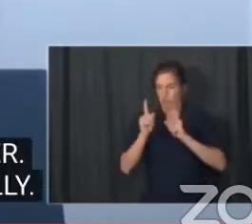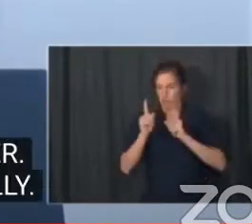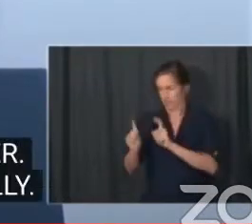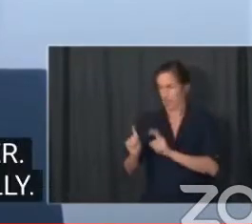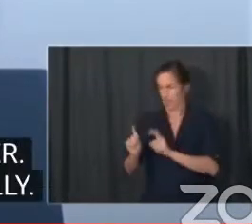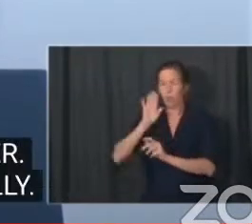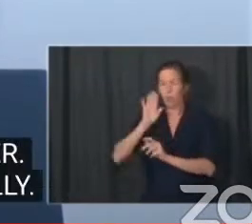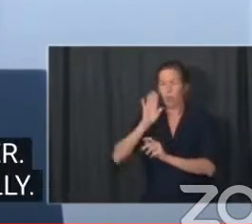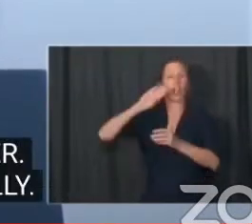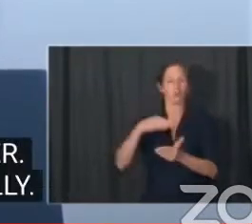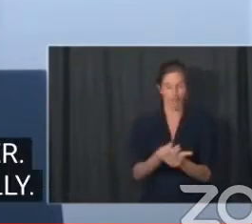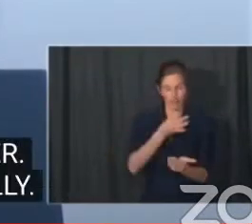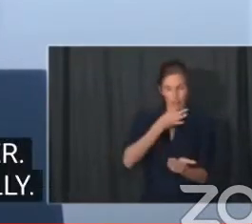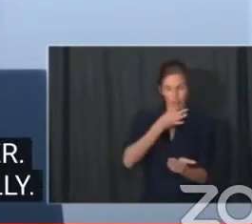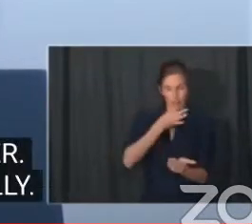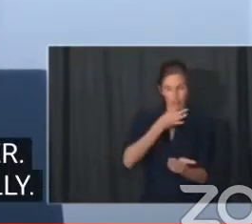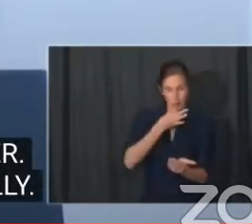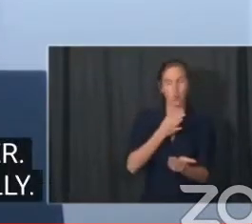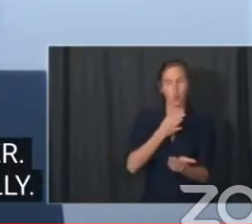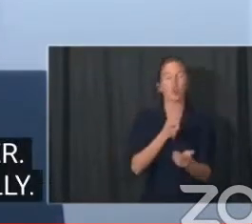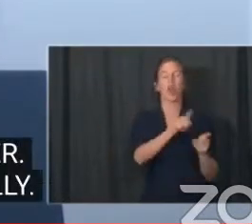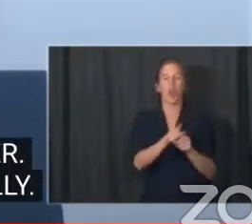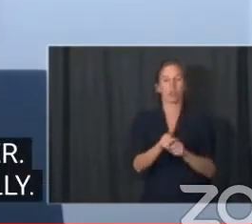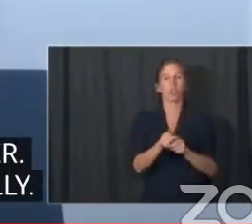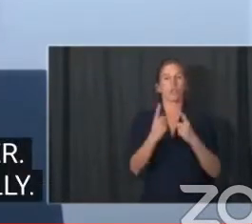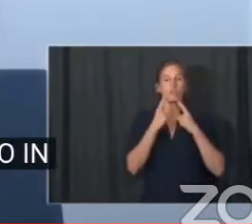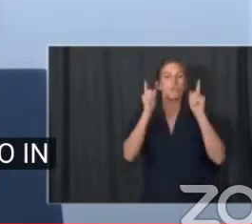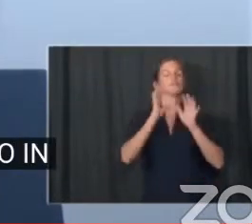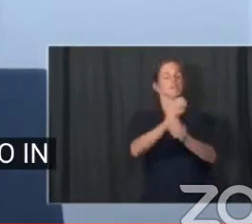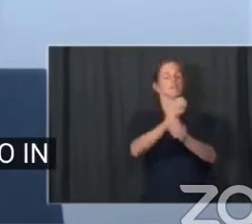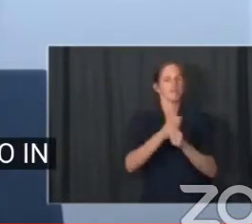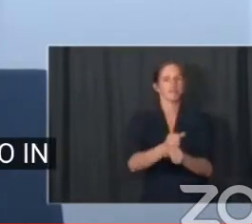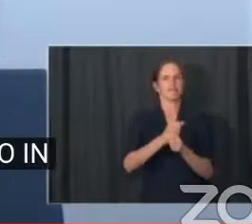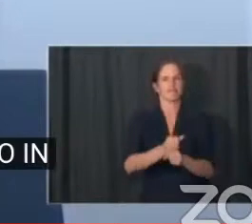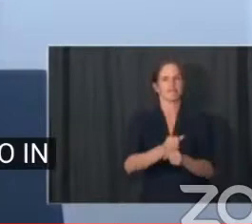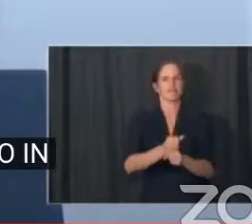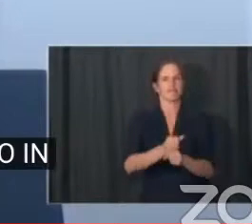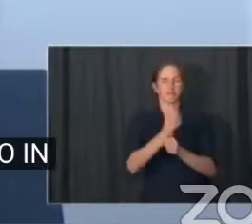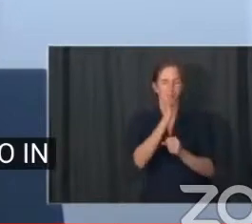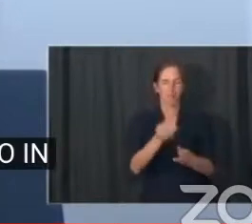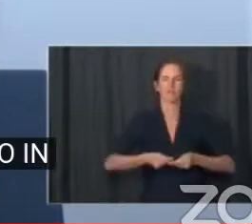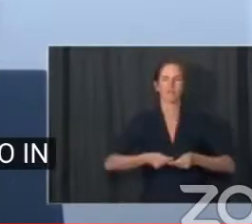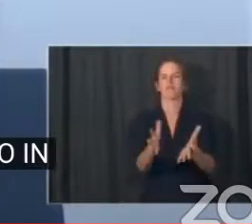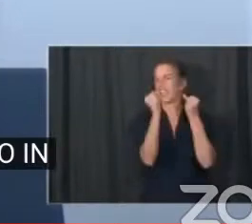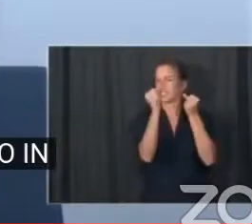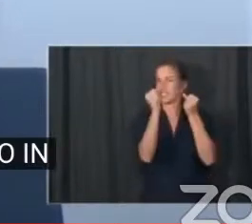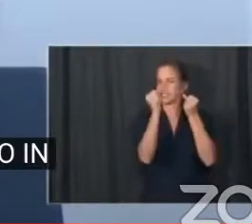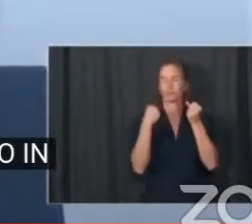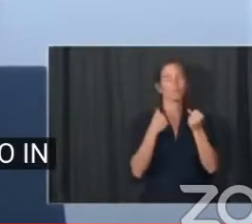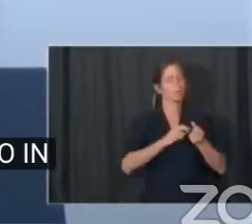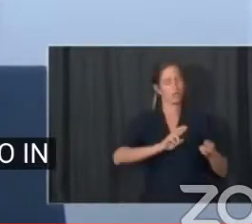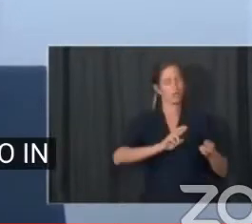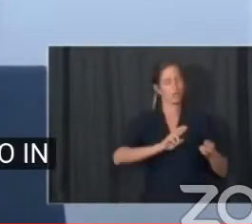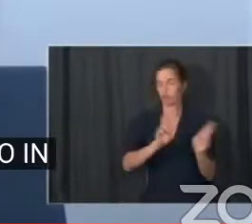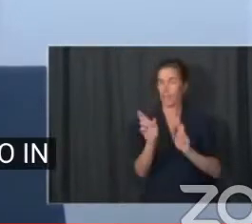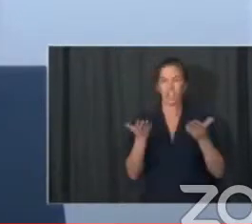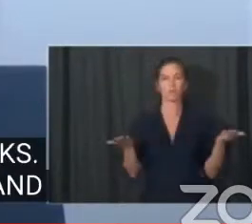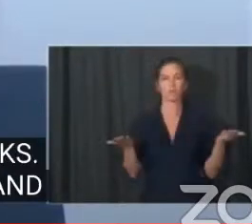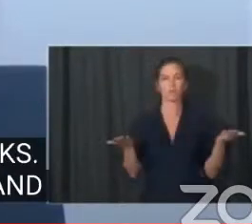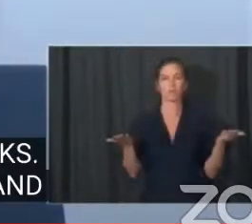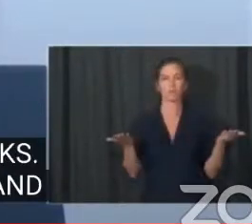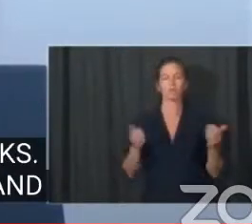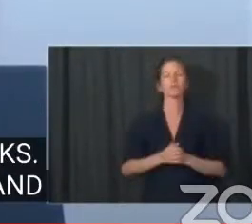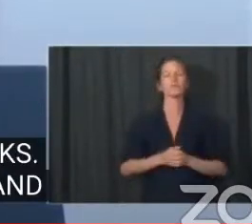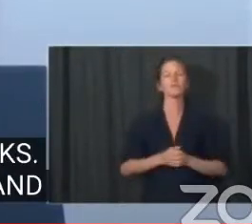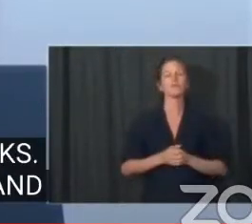they will also be mass-produced, and the delivery will be very rapid. Lo We're estamos haciendo muy ready to go. velozmente. Estamos The ya en la vaccine etapa will be final, en la